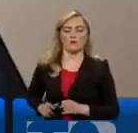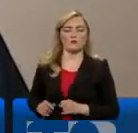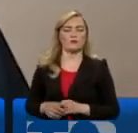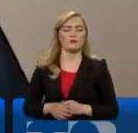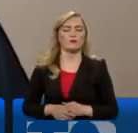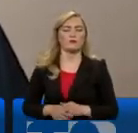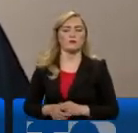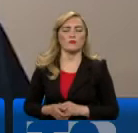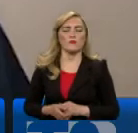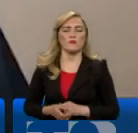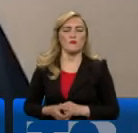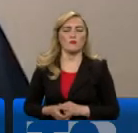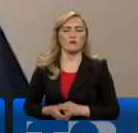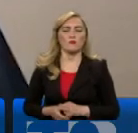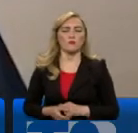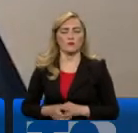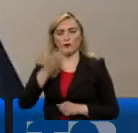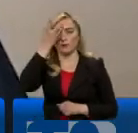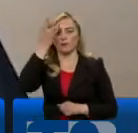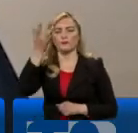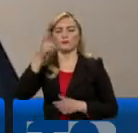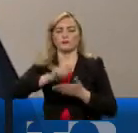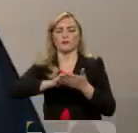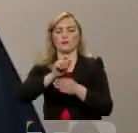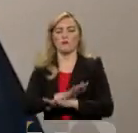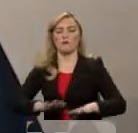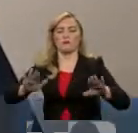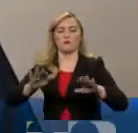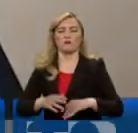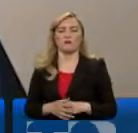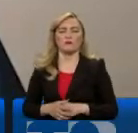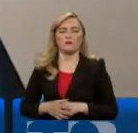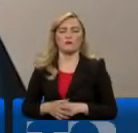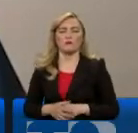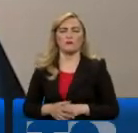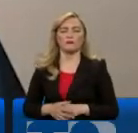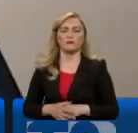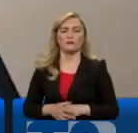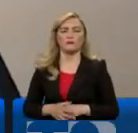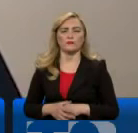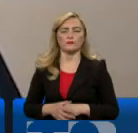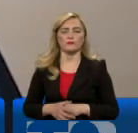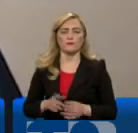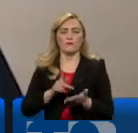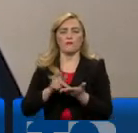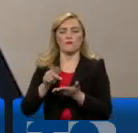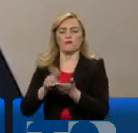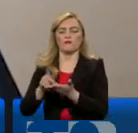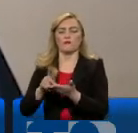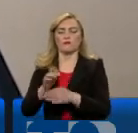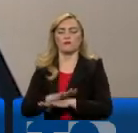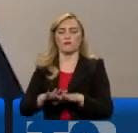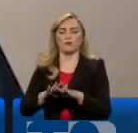¿Por qué? Porque han habido algunas terminaciones de contratos, ha habido algunas terminaciones justamente con el pago de los estipendios, sigue